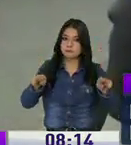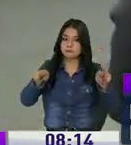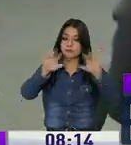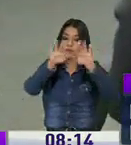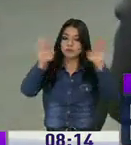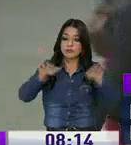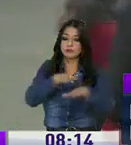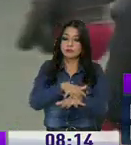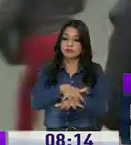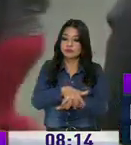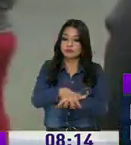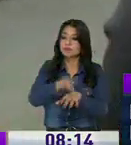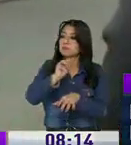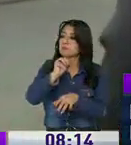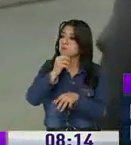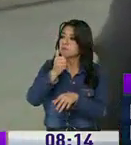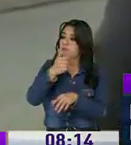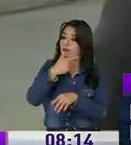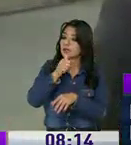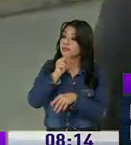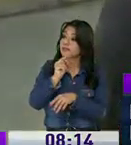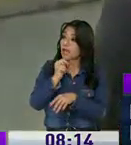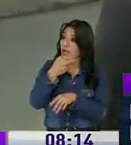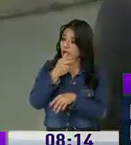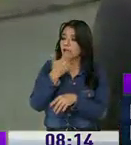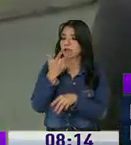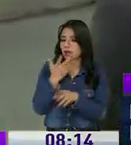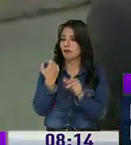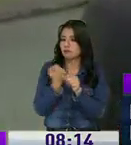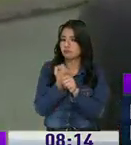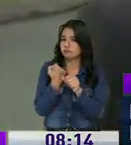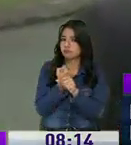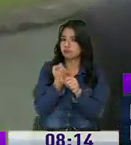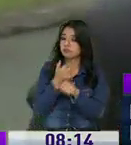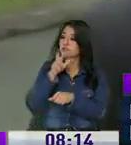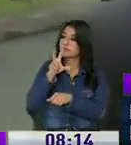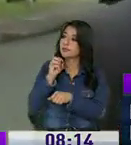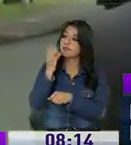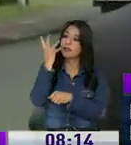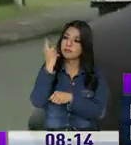se planificaron los trabajos de remediación por 30